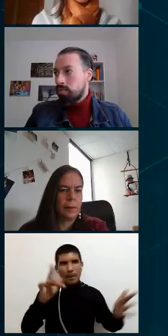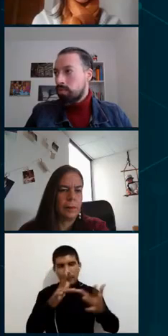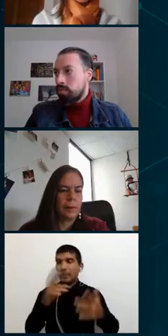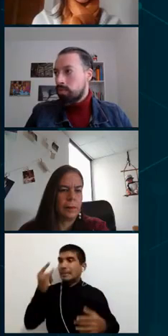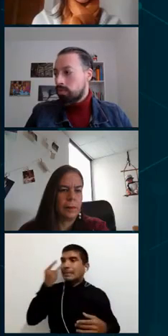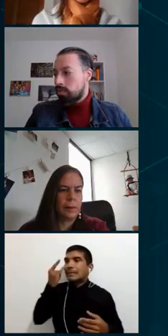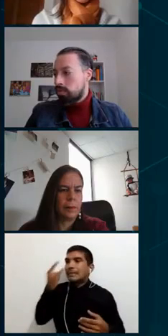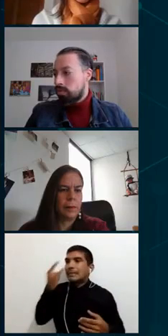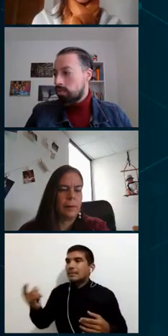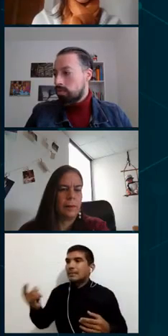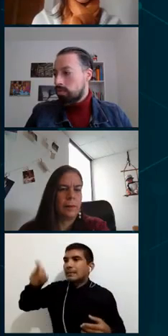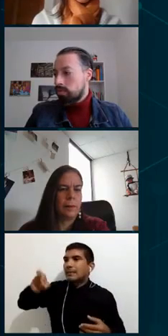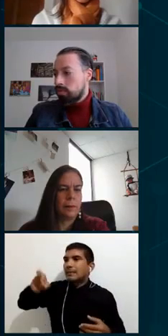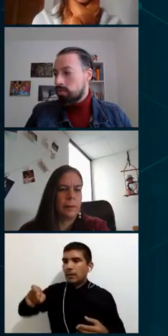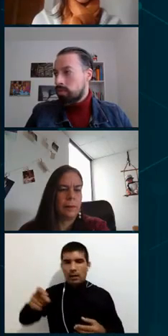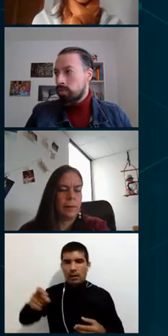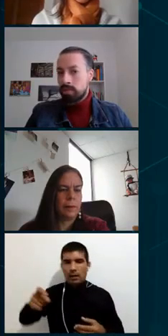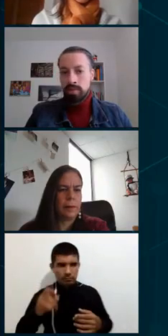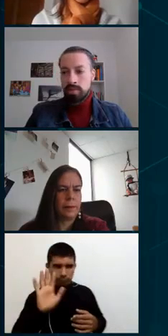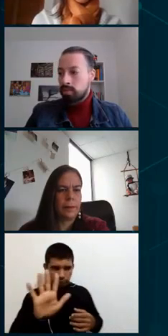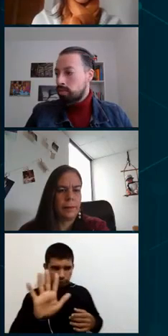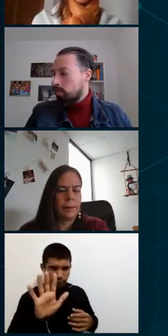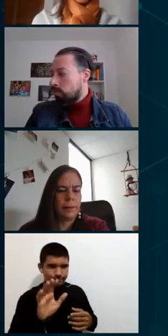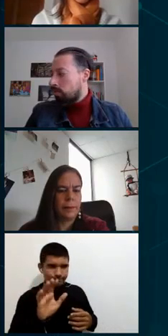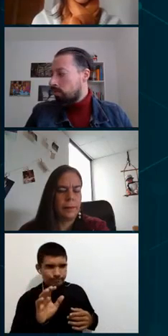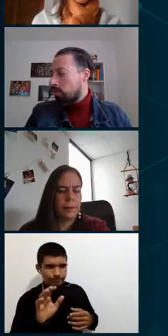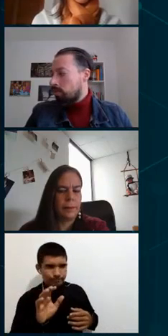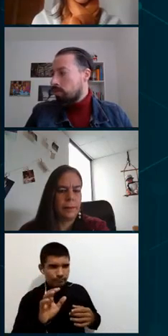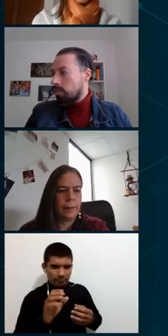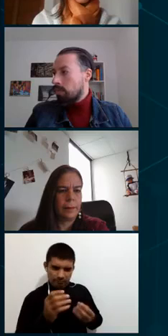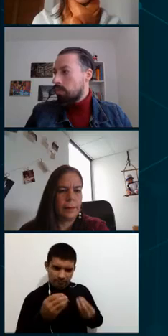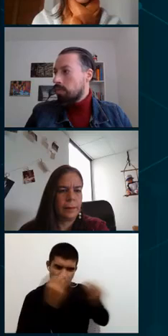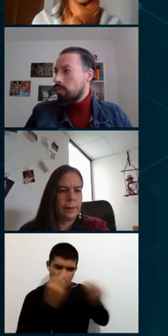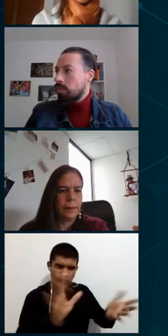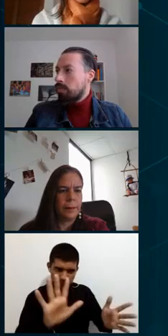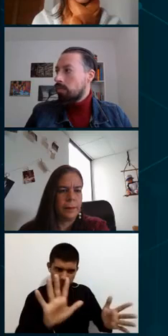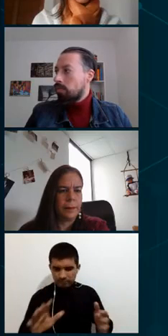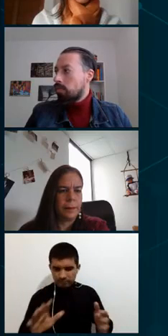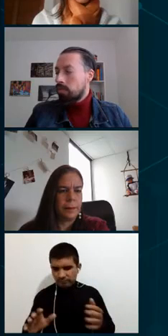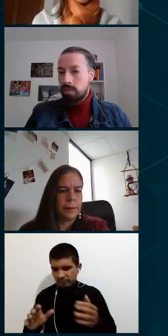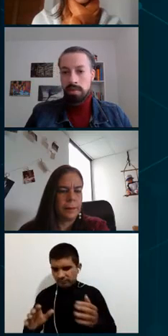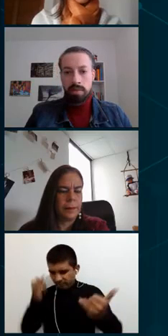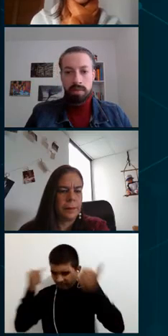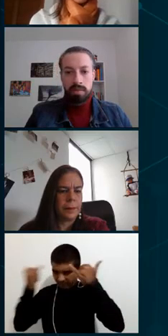mostrando físicamente o lo que están probando físicamente. ¿Sí?